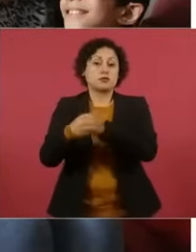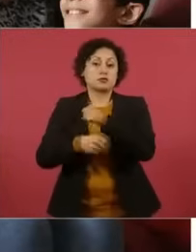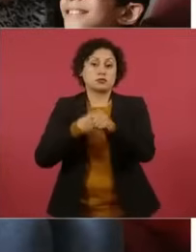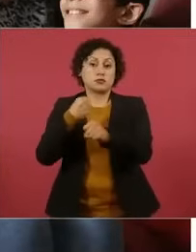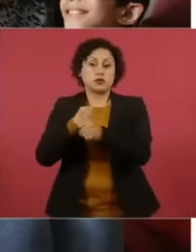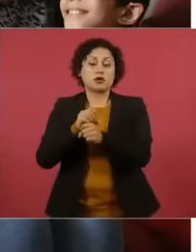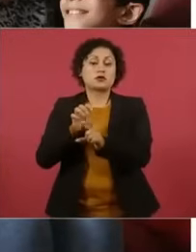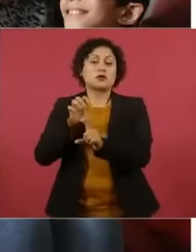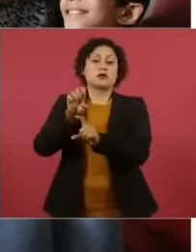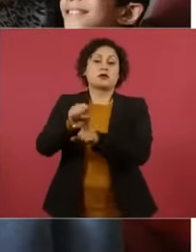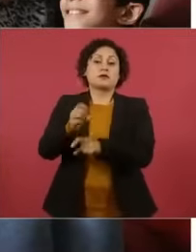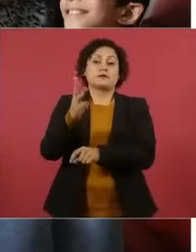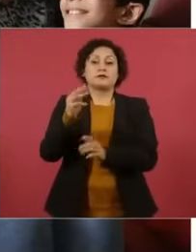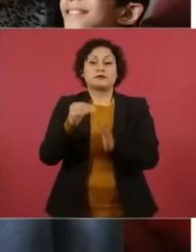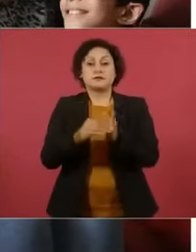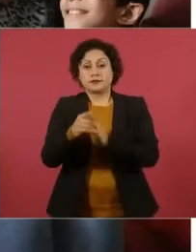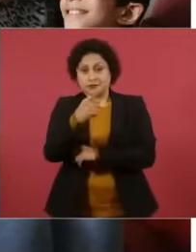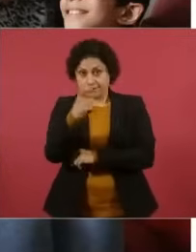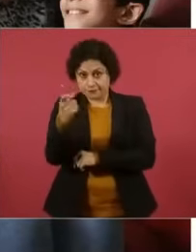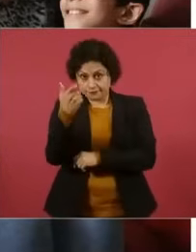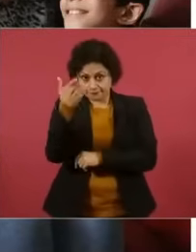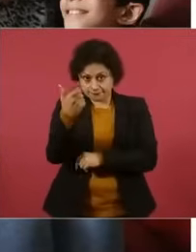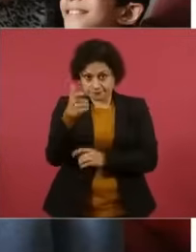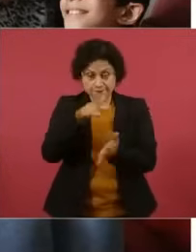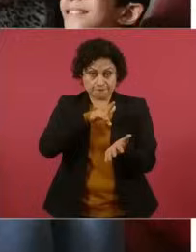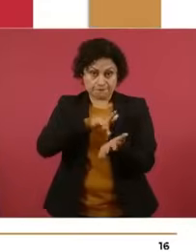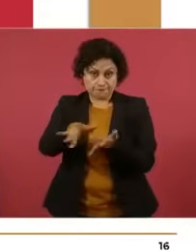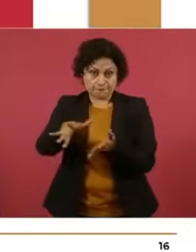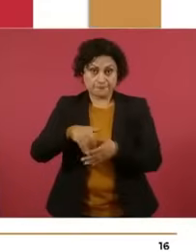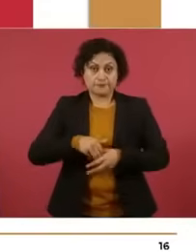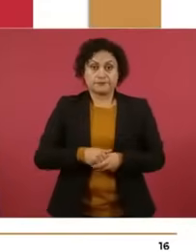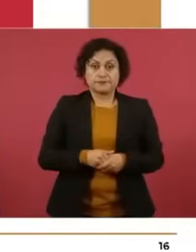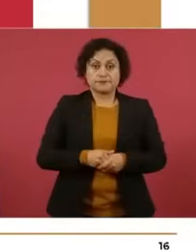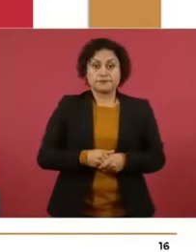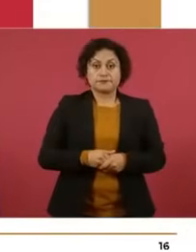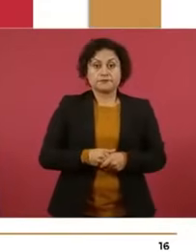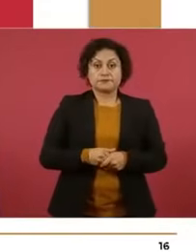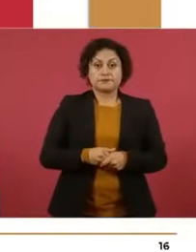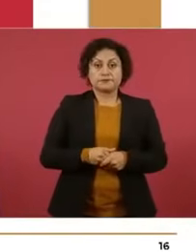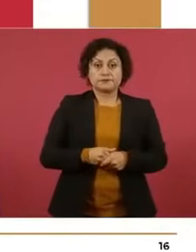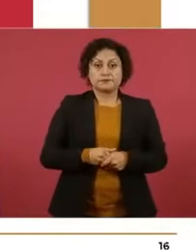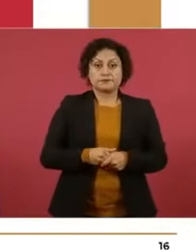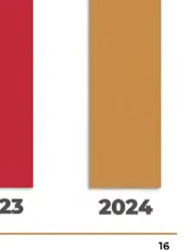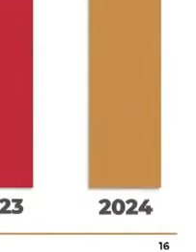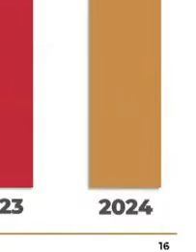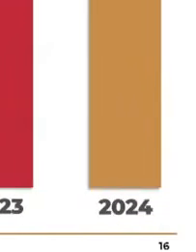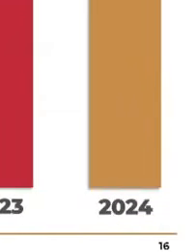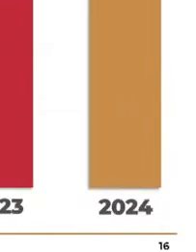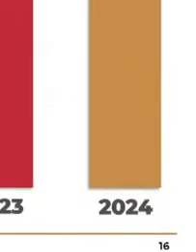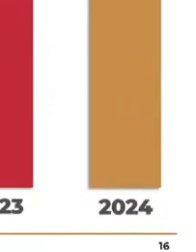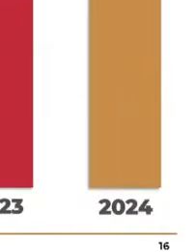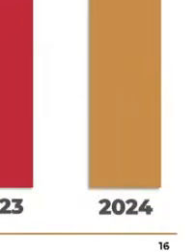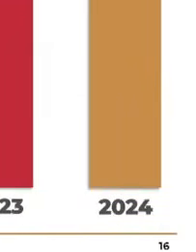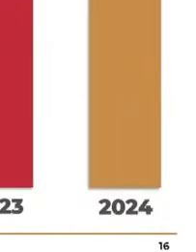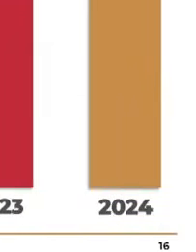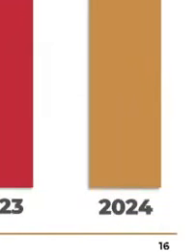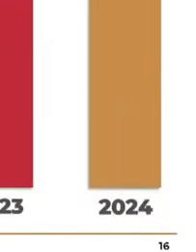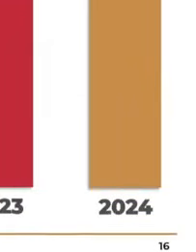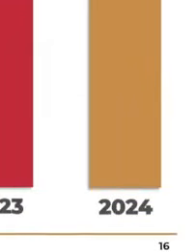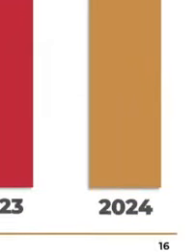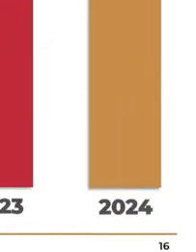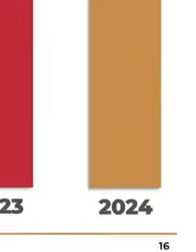3,100 pesos. Adelante. Como no había un programa previo a lo que se hace en este